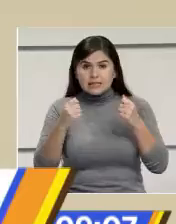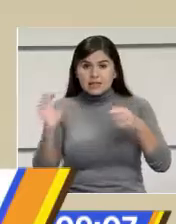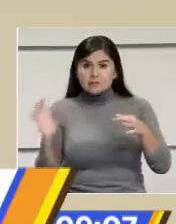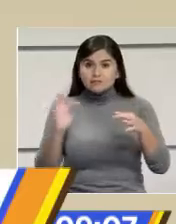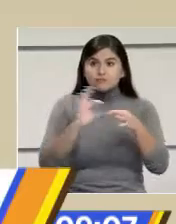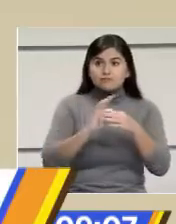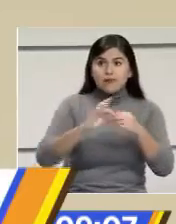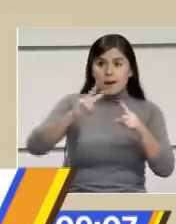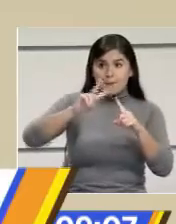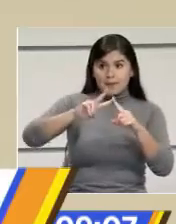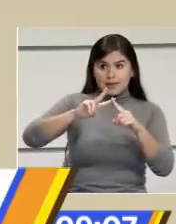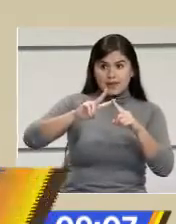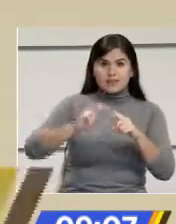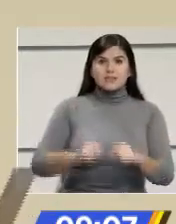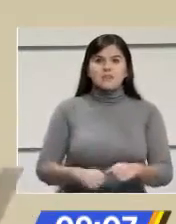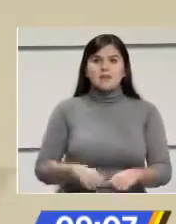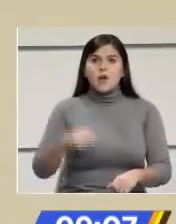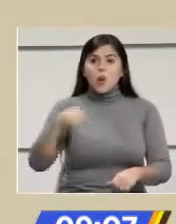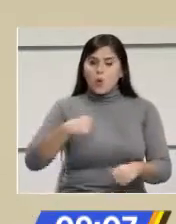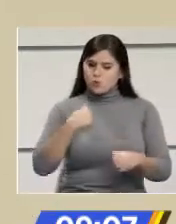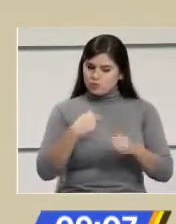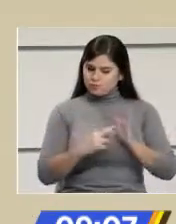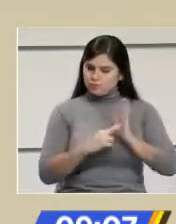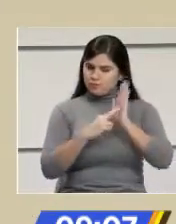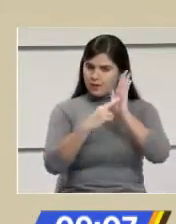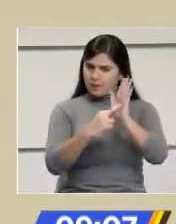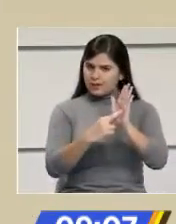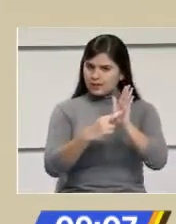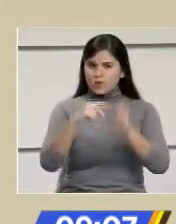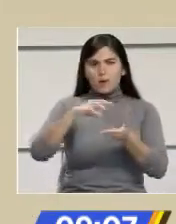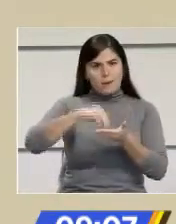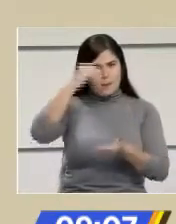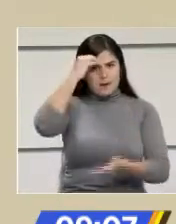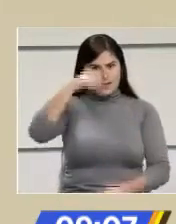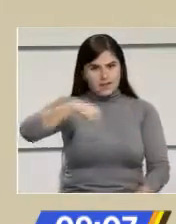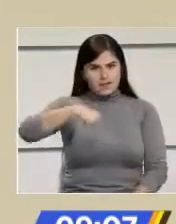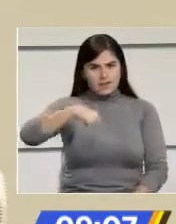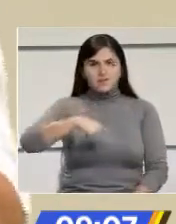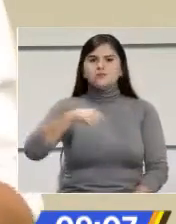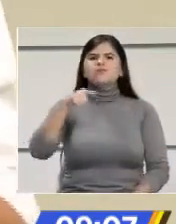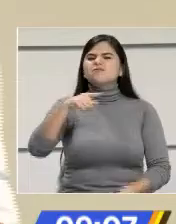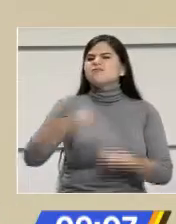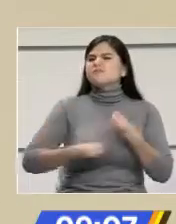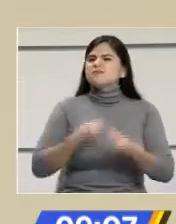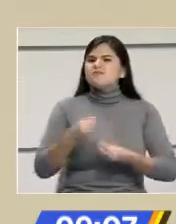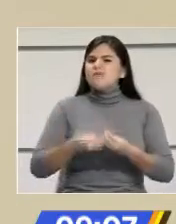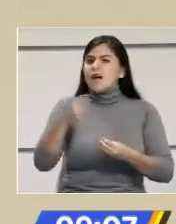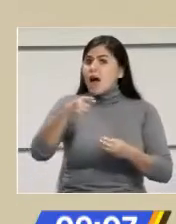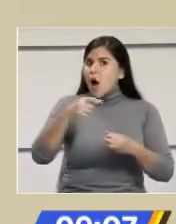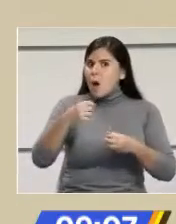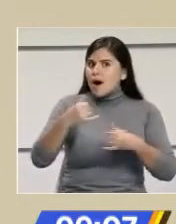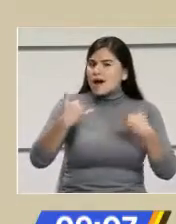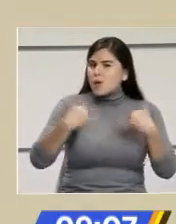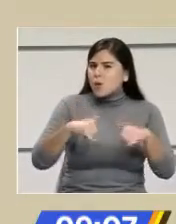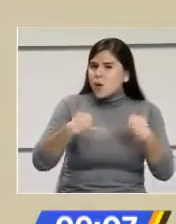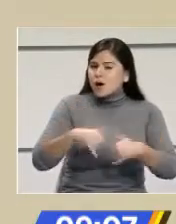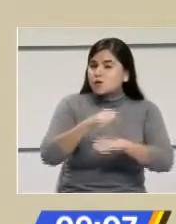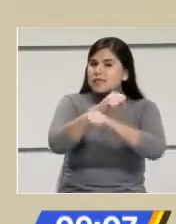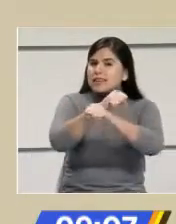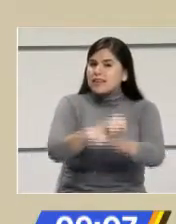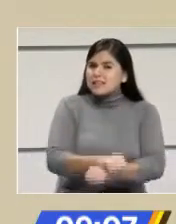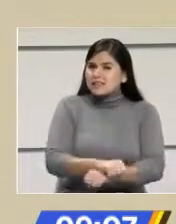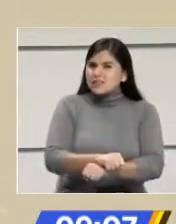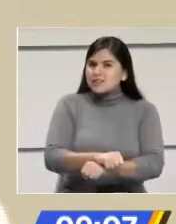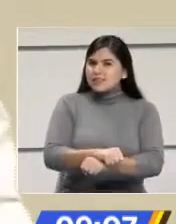que representar lo que estamos aprendiendo y lo que vamos a aprender hoy. Hoy van a ser muchas cuestiones de trabajo, de juegos tradicionales.